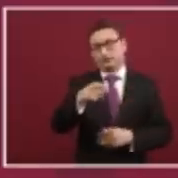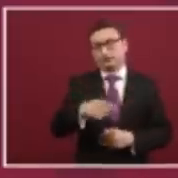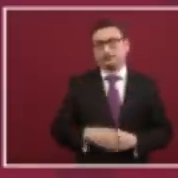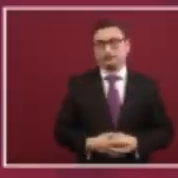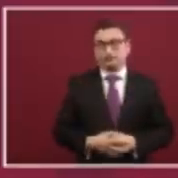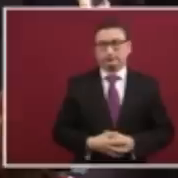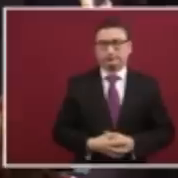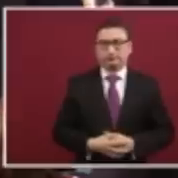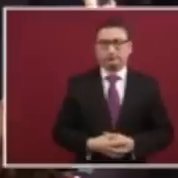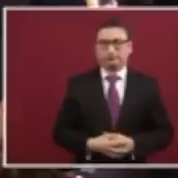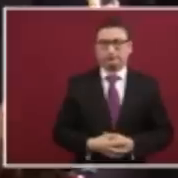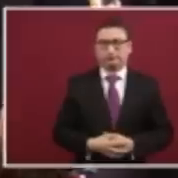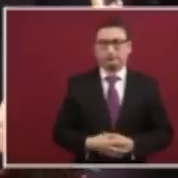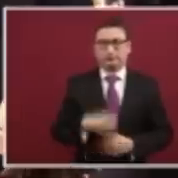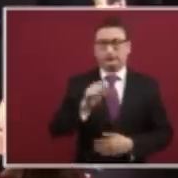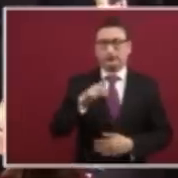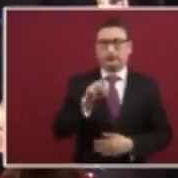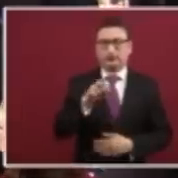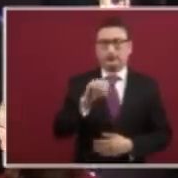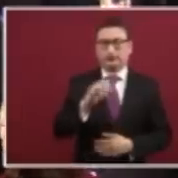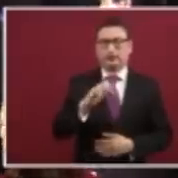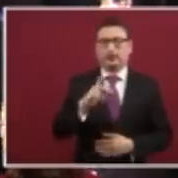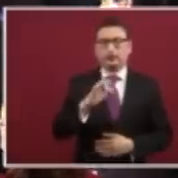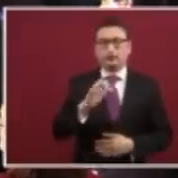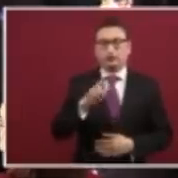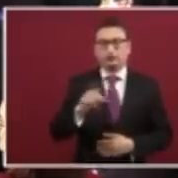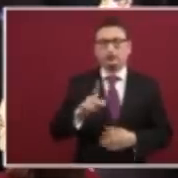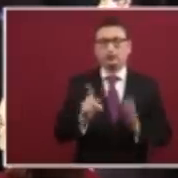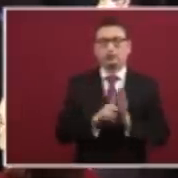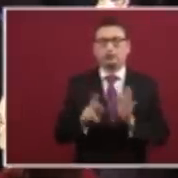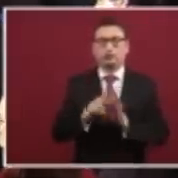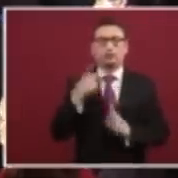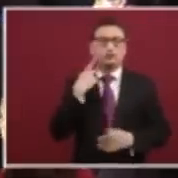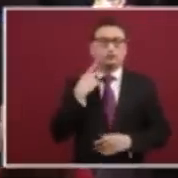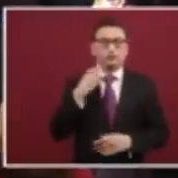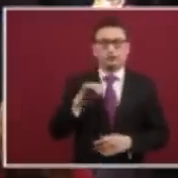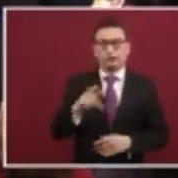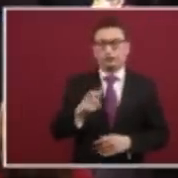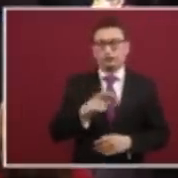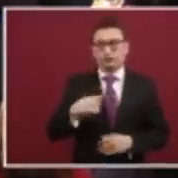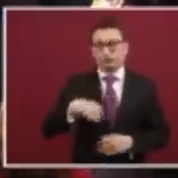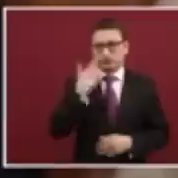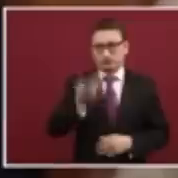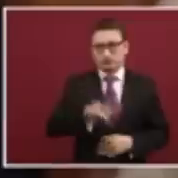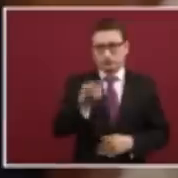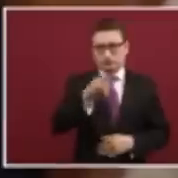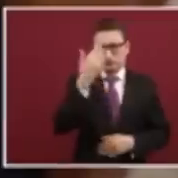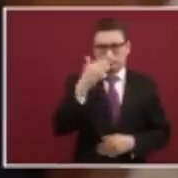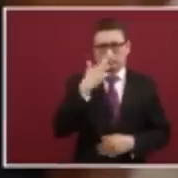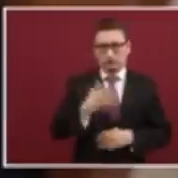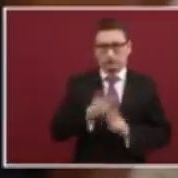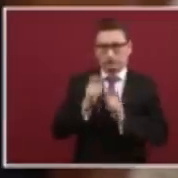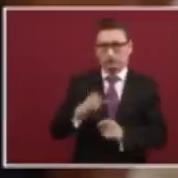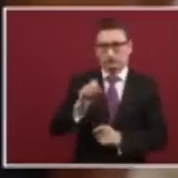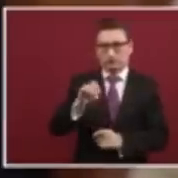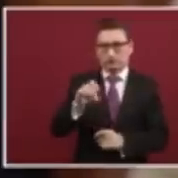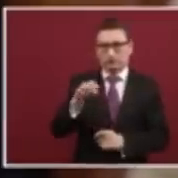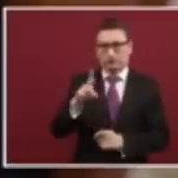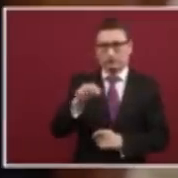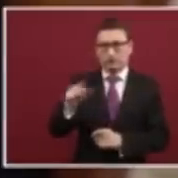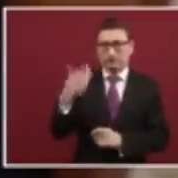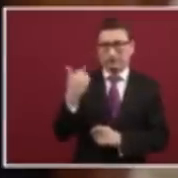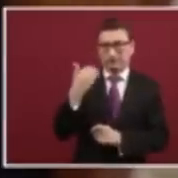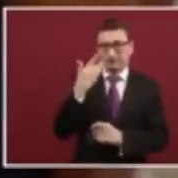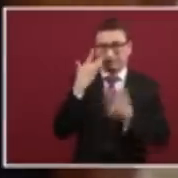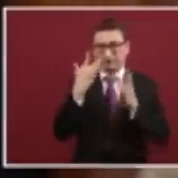Buenos días, presidente. Andrea Cruz, de Politico.mx. Preguntarle sobre el caso de la titular de Semarnat, que renunció apenas